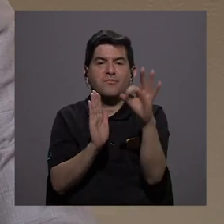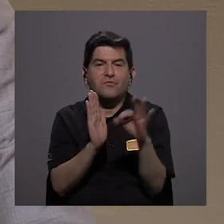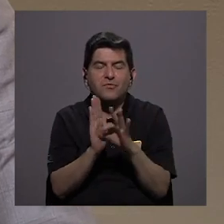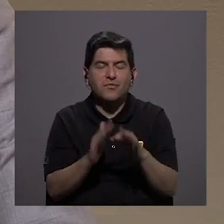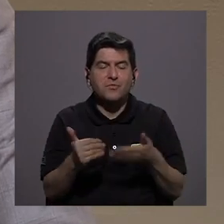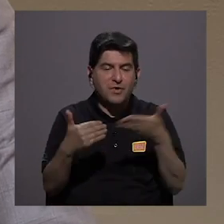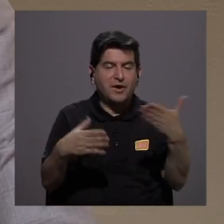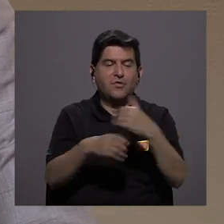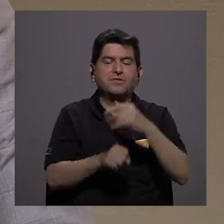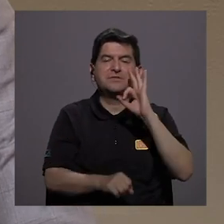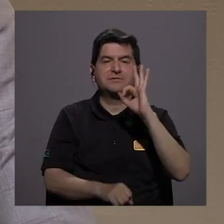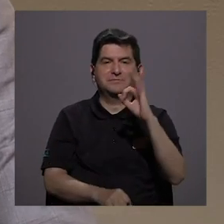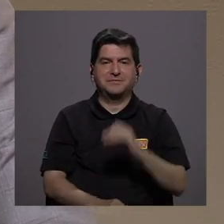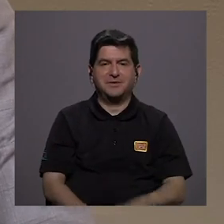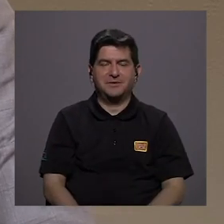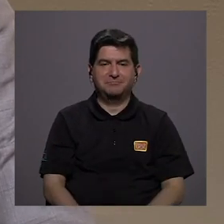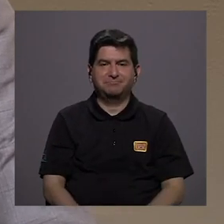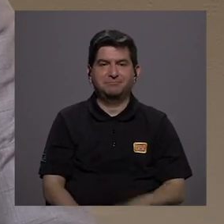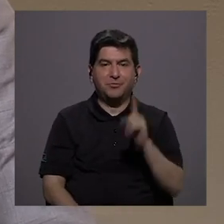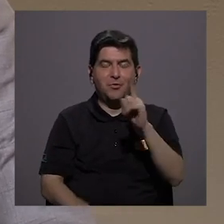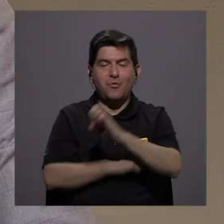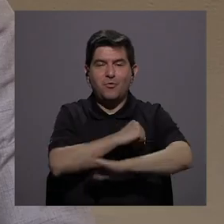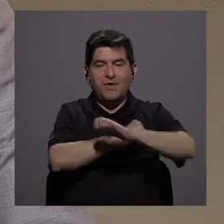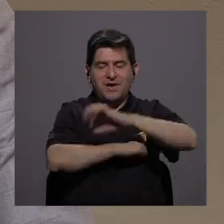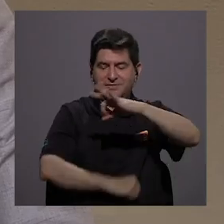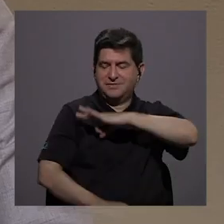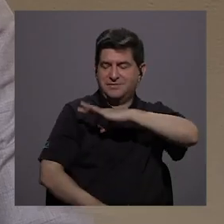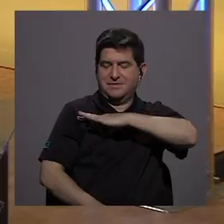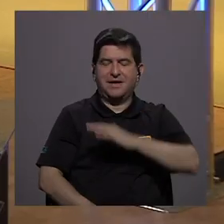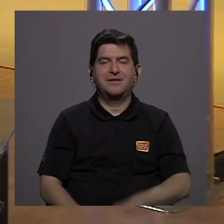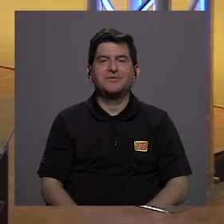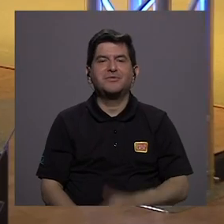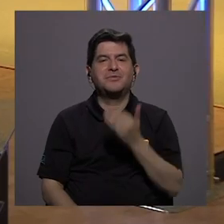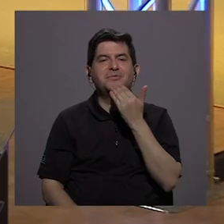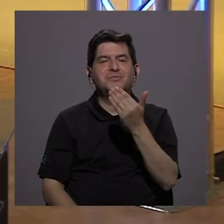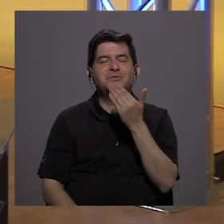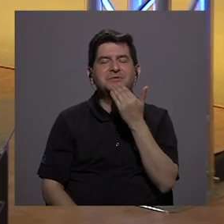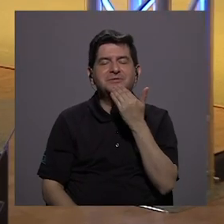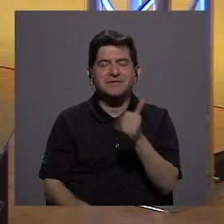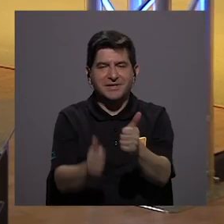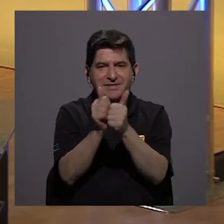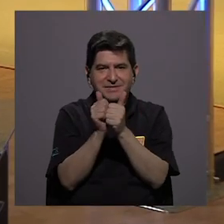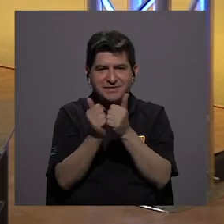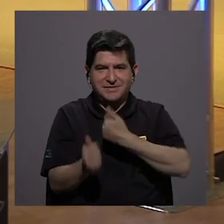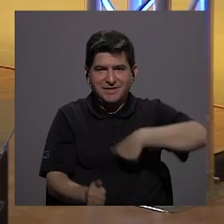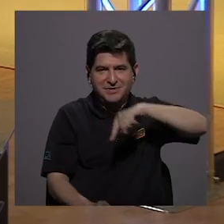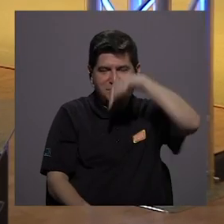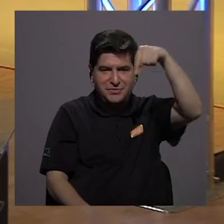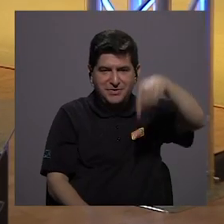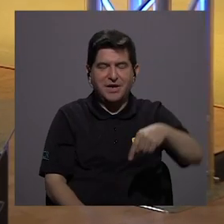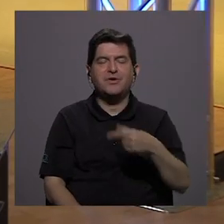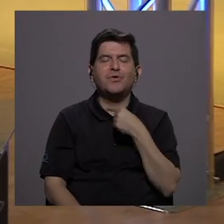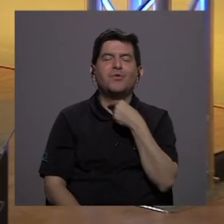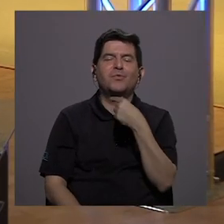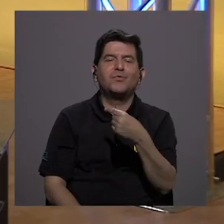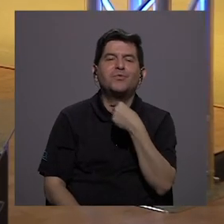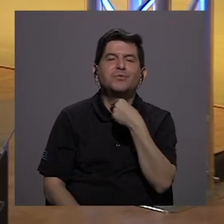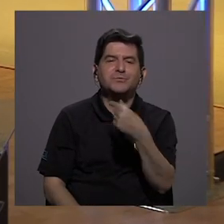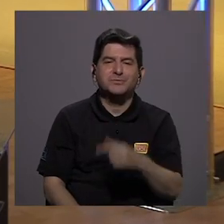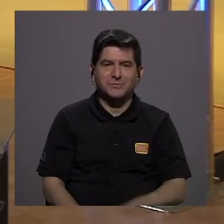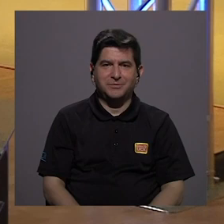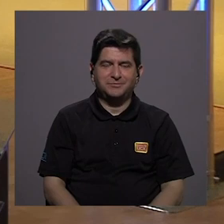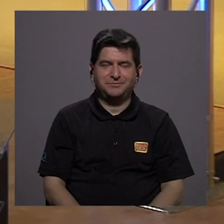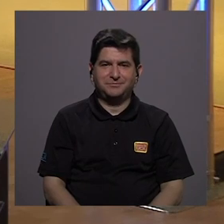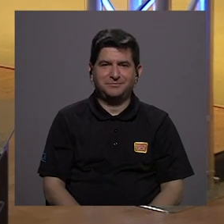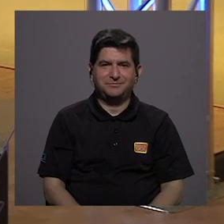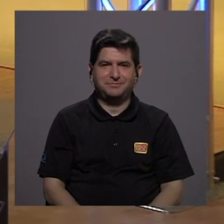para hacer las cosas bien, un estado de bienestar. Así que muchas gracias, don Francisco, por estar con nosotros hoy. Bueno, Y todos un